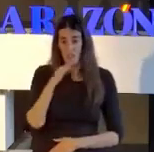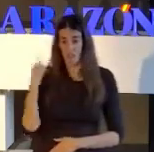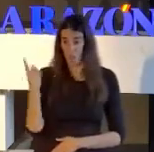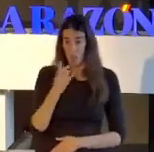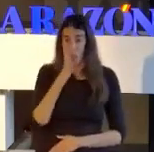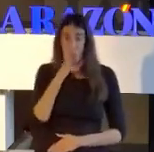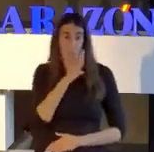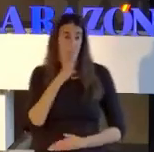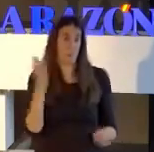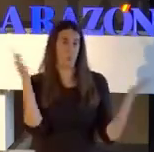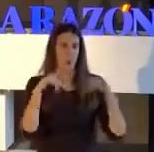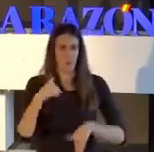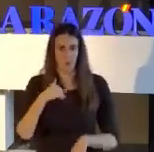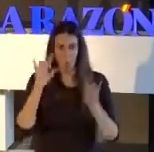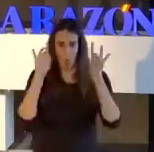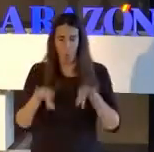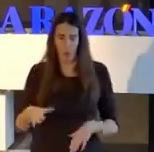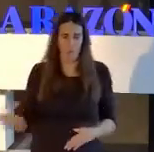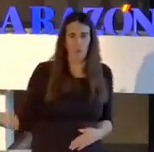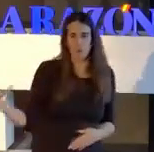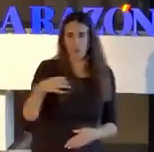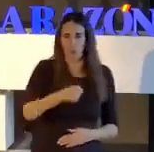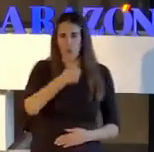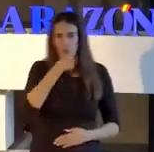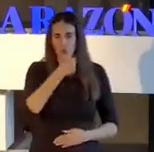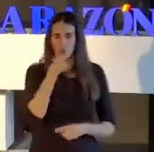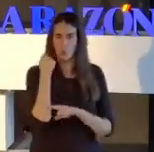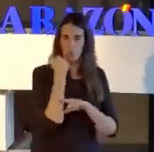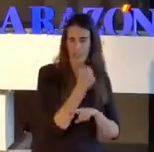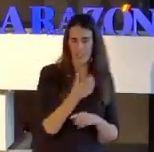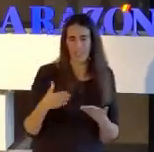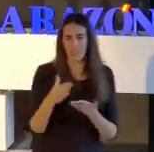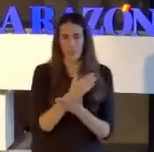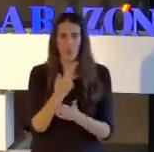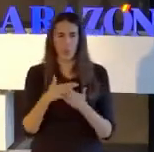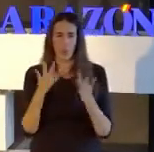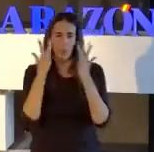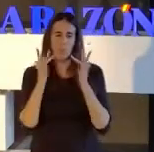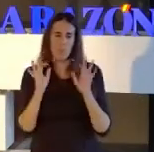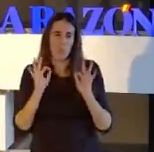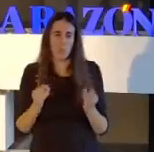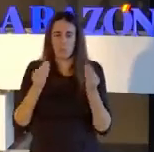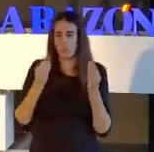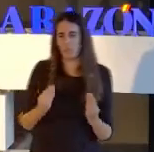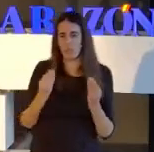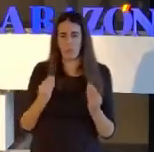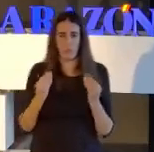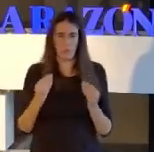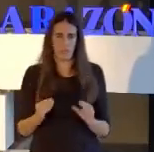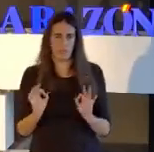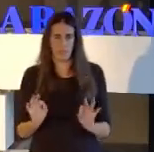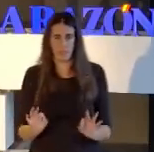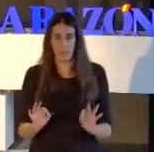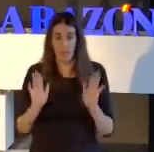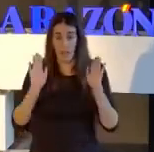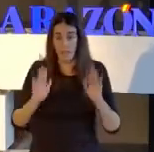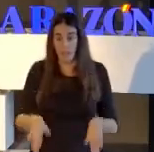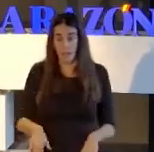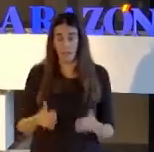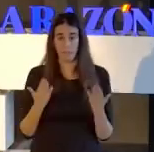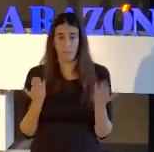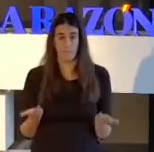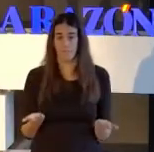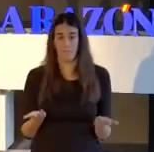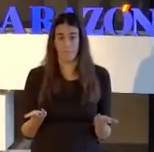todos socialistas todos colectivistas todos políticamente correctos o sea y lo y lo único que digamos o sea